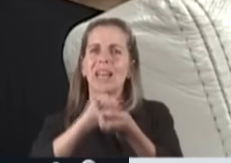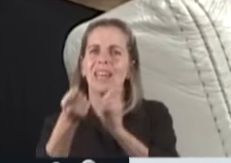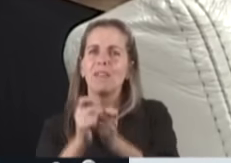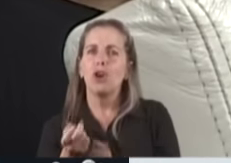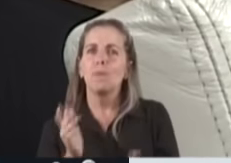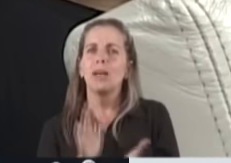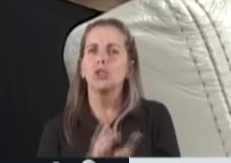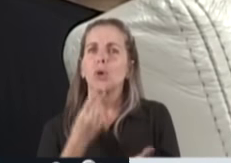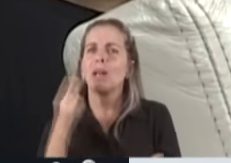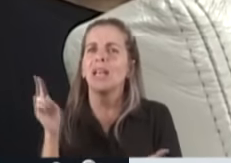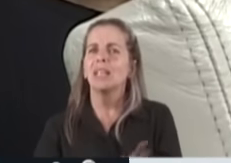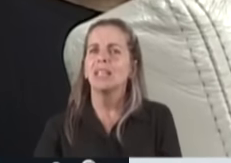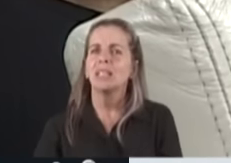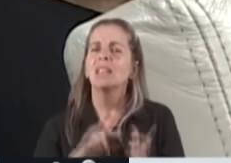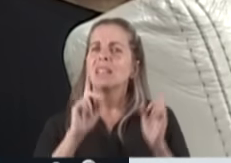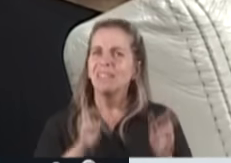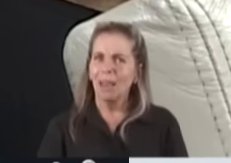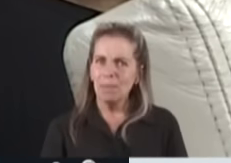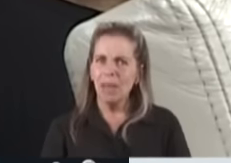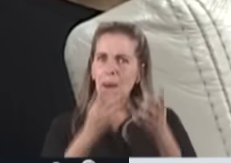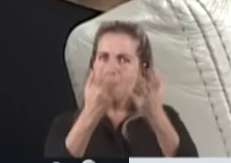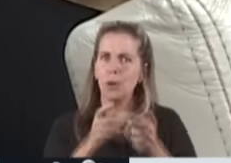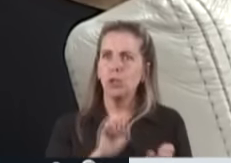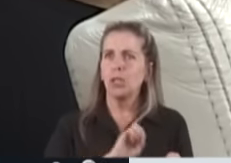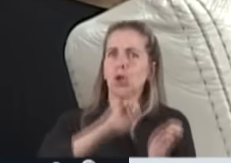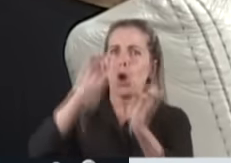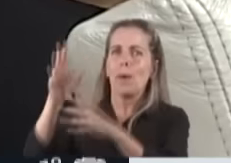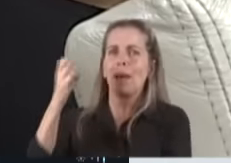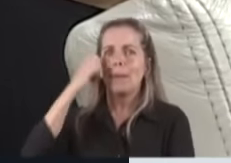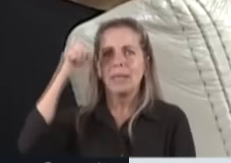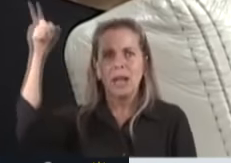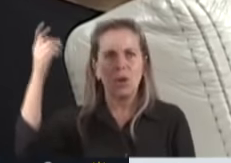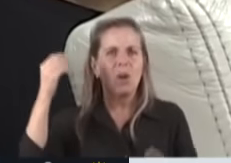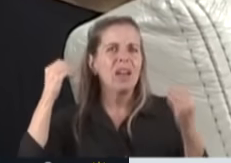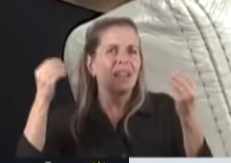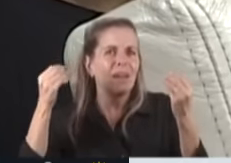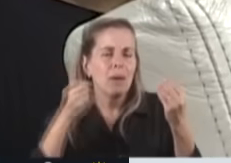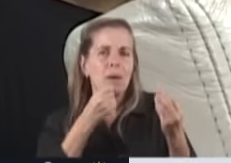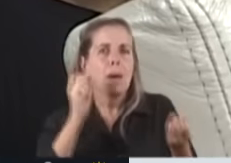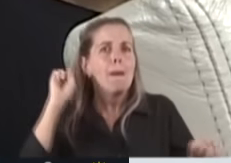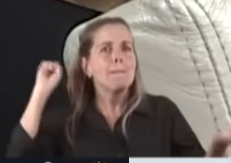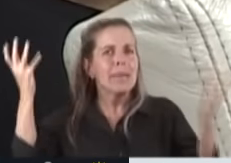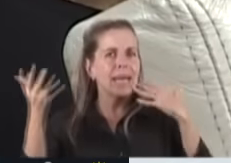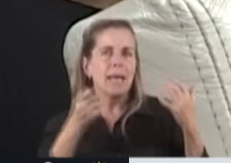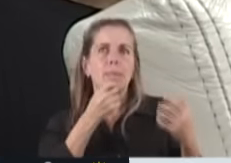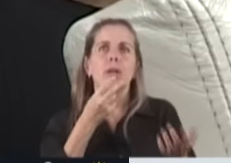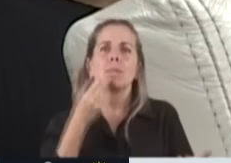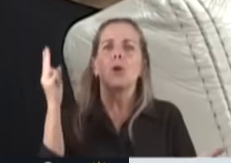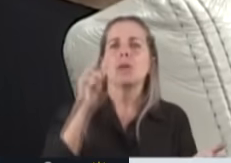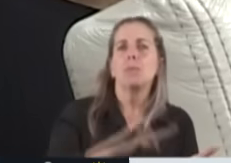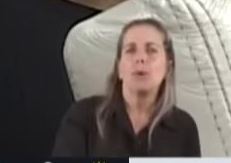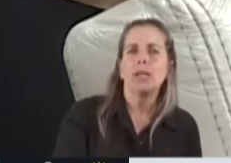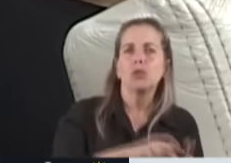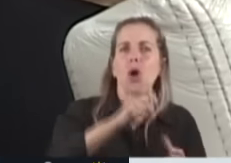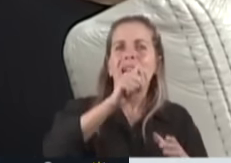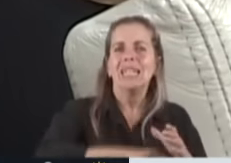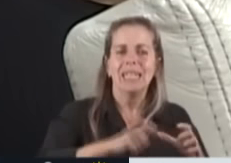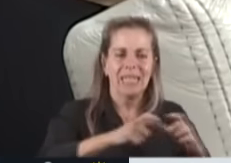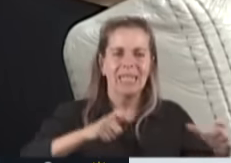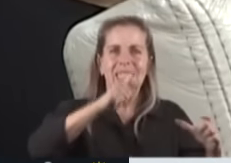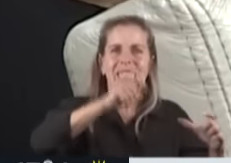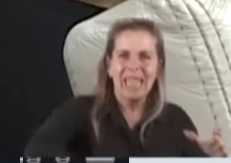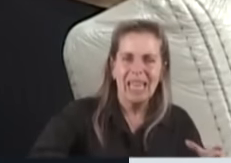enviar? Y en ese marco, ¿qué impuestos van a bajar? Si Milei va a cumplir la promesa de bajar impuestos, por ejemplo, el impuesto al cheque o otros